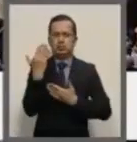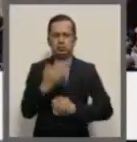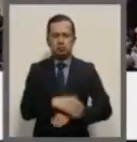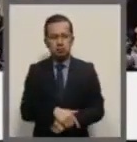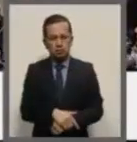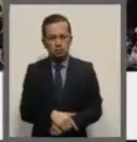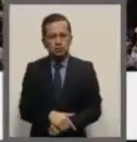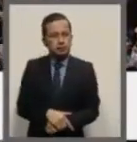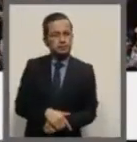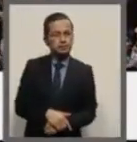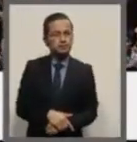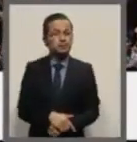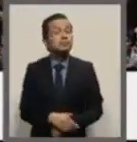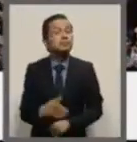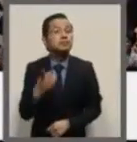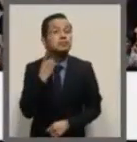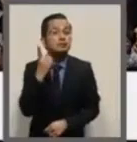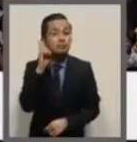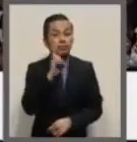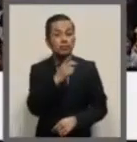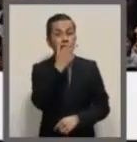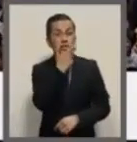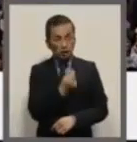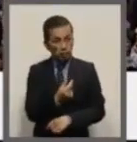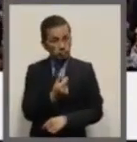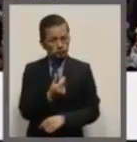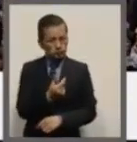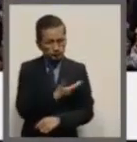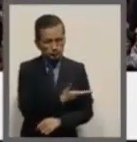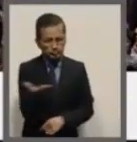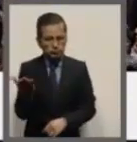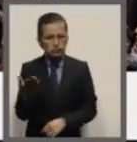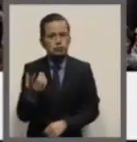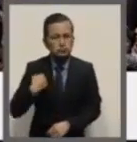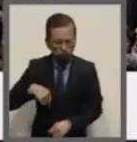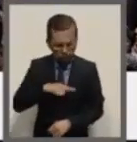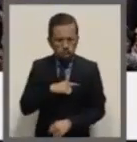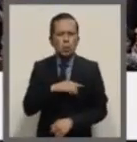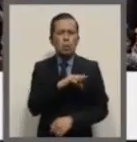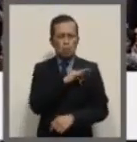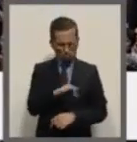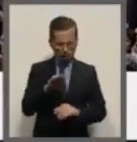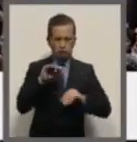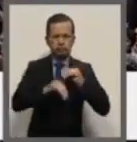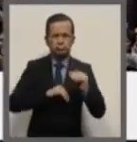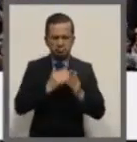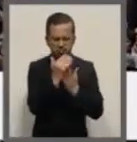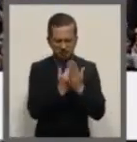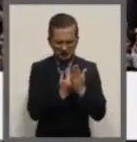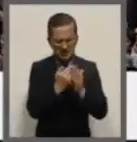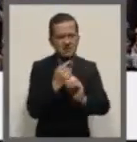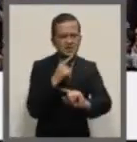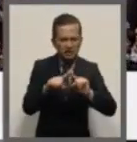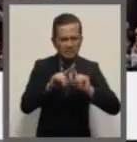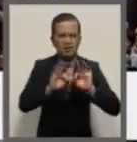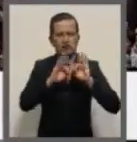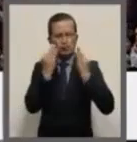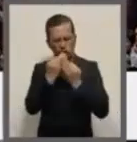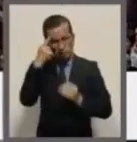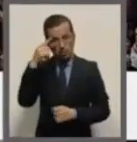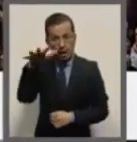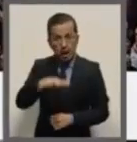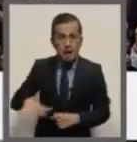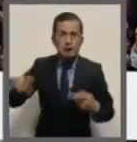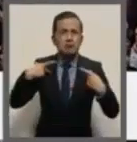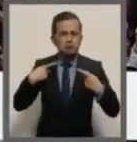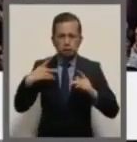Diputadas y diputados, está en nuestras manos otorgarles mecanismos de participación ciudadana a los mexicanos